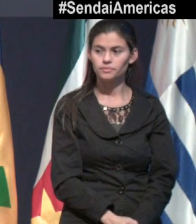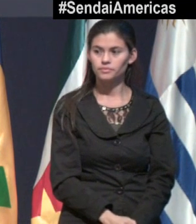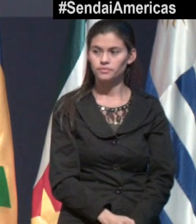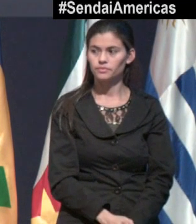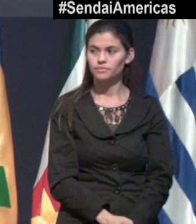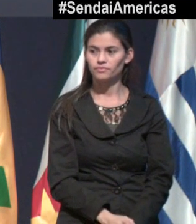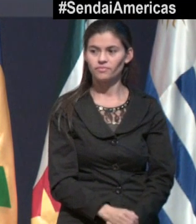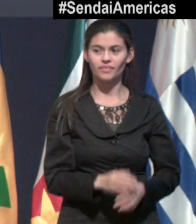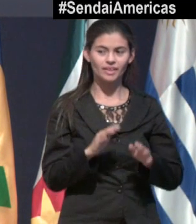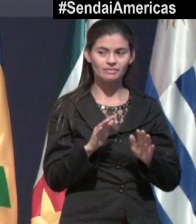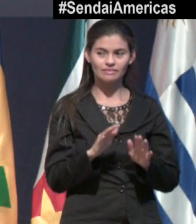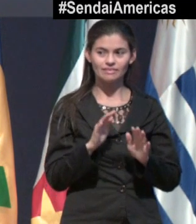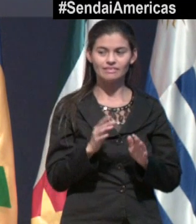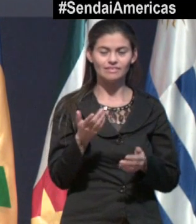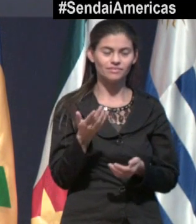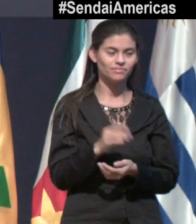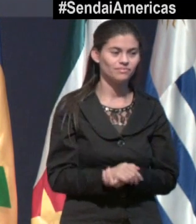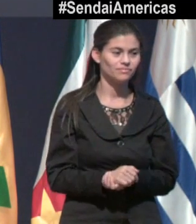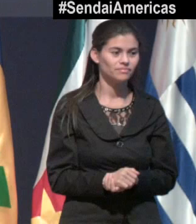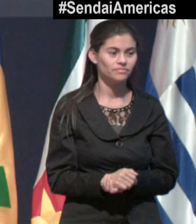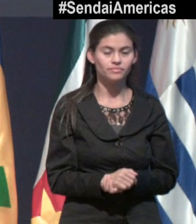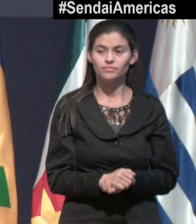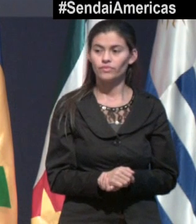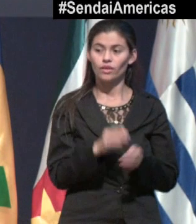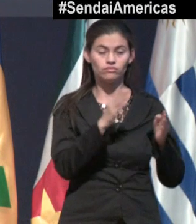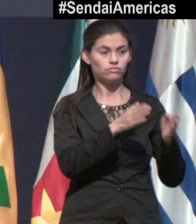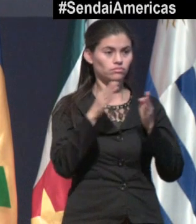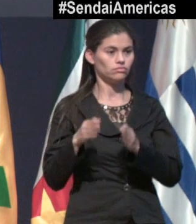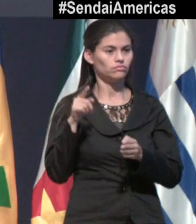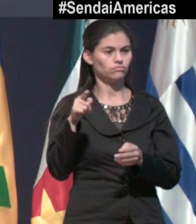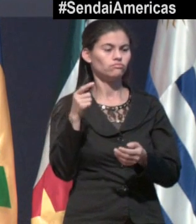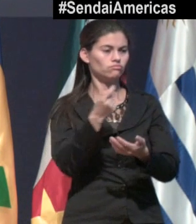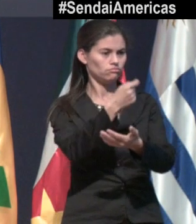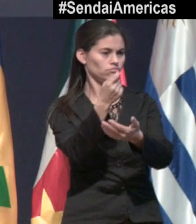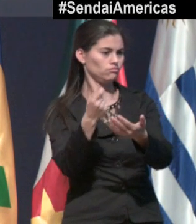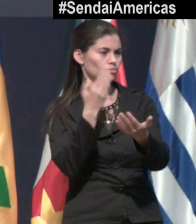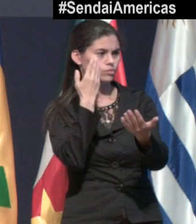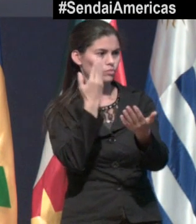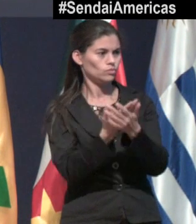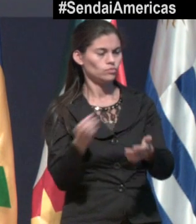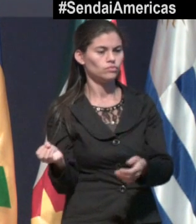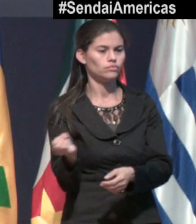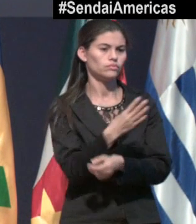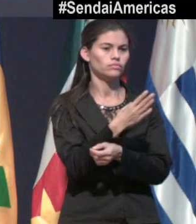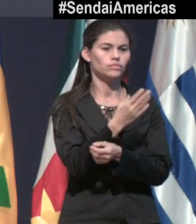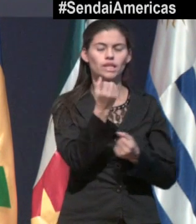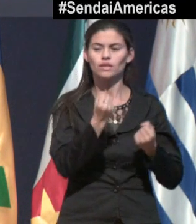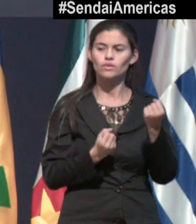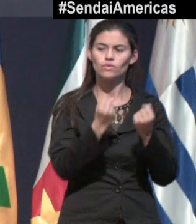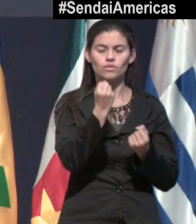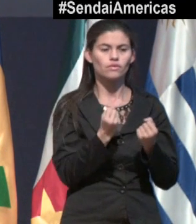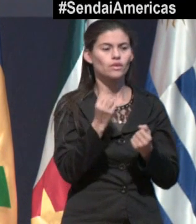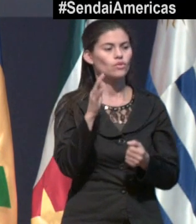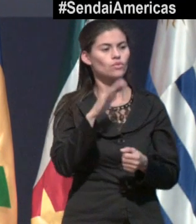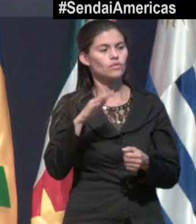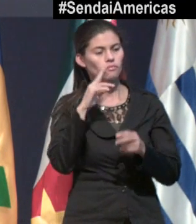Está un poco lento eso. Eso es otra simulación económica que se hizo